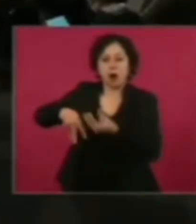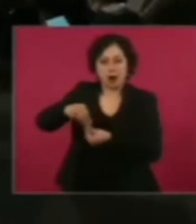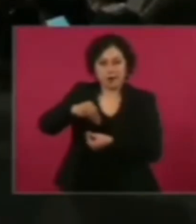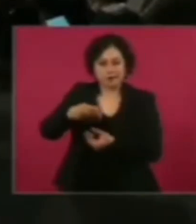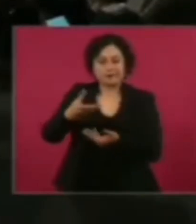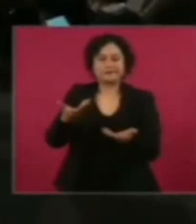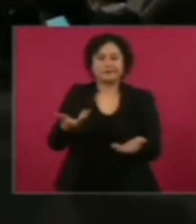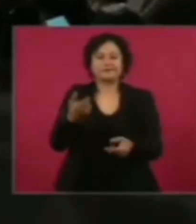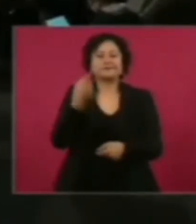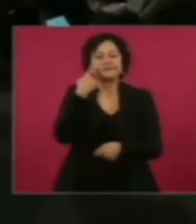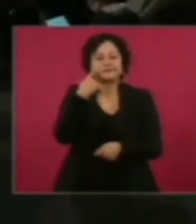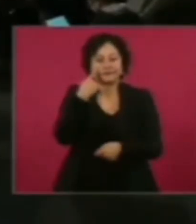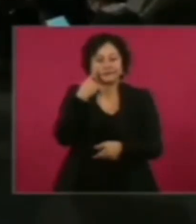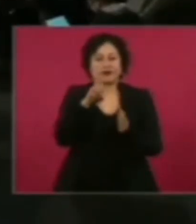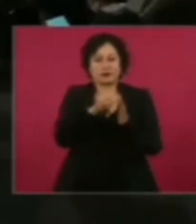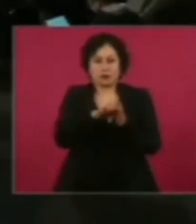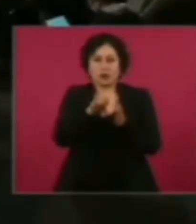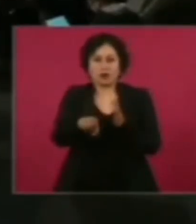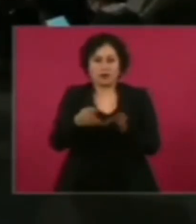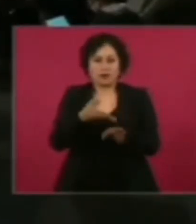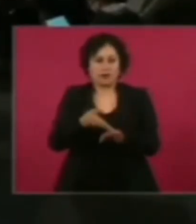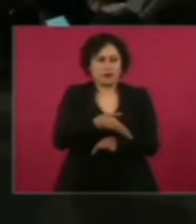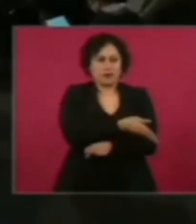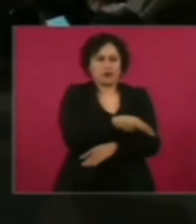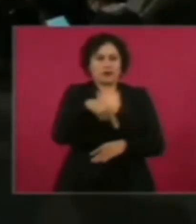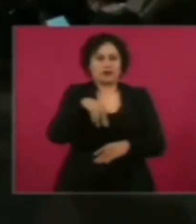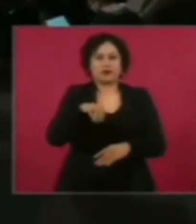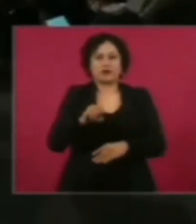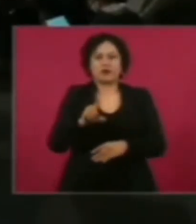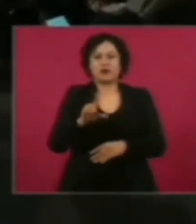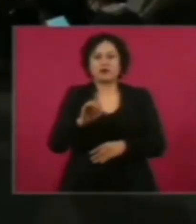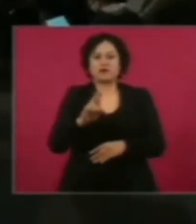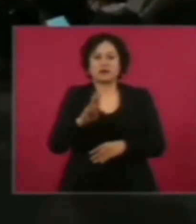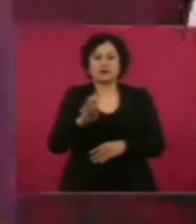poner como se dedicaban a saquear a